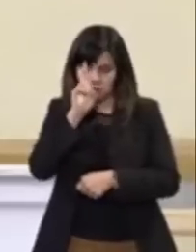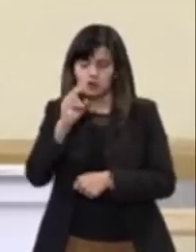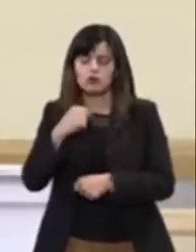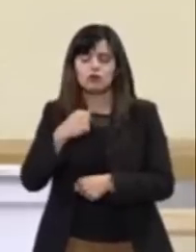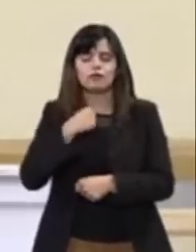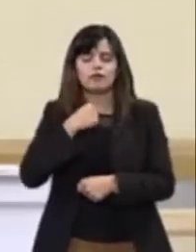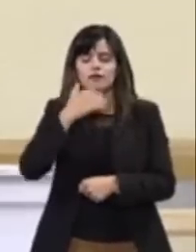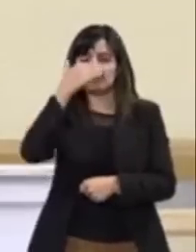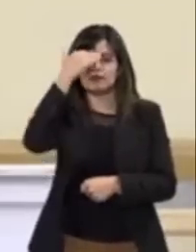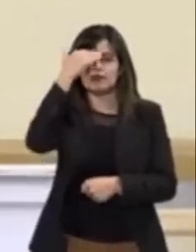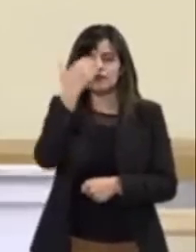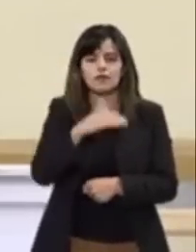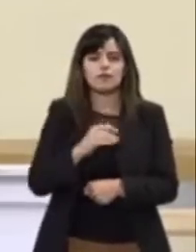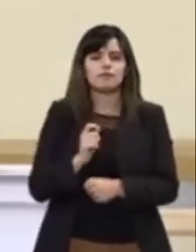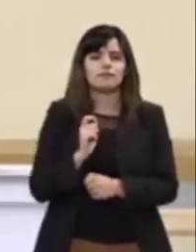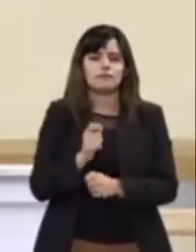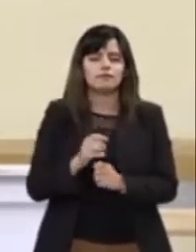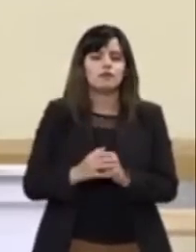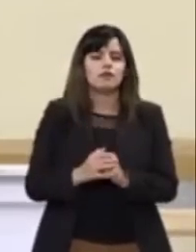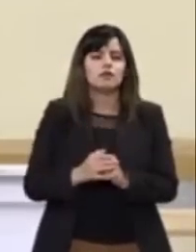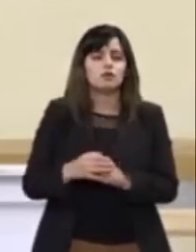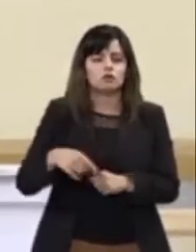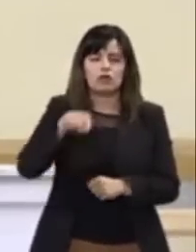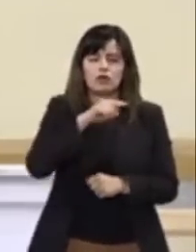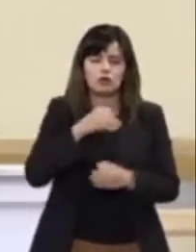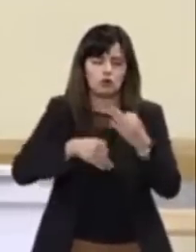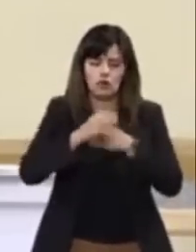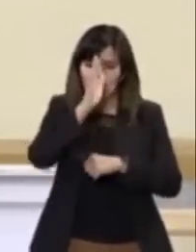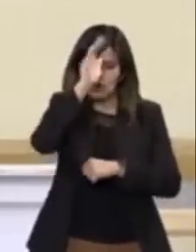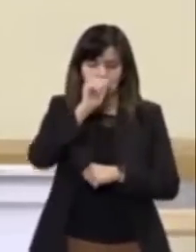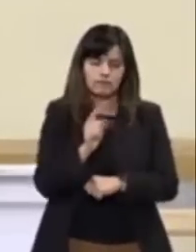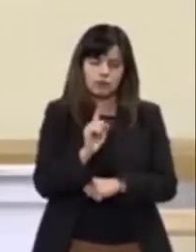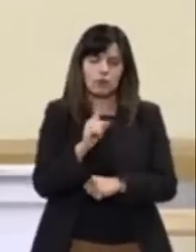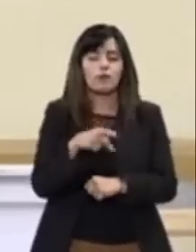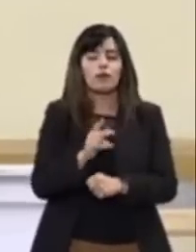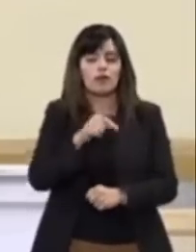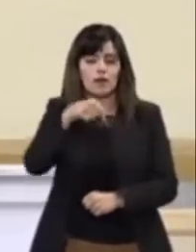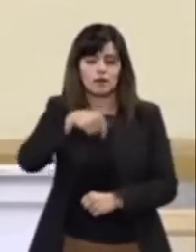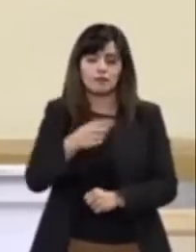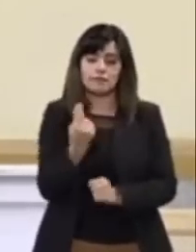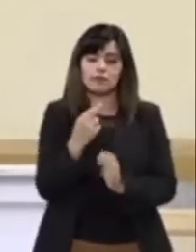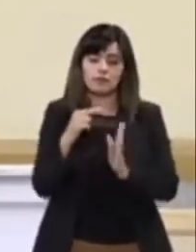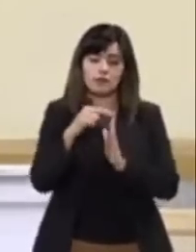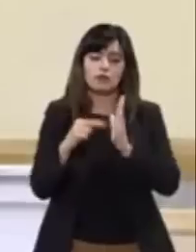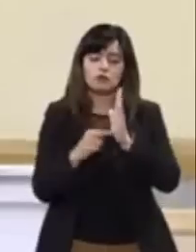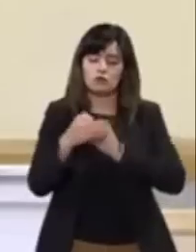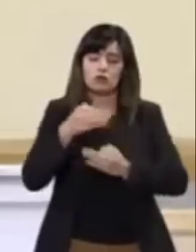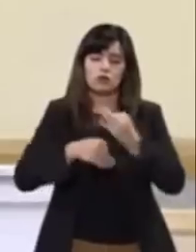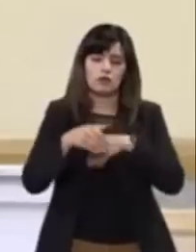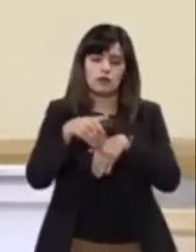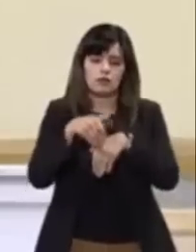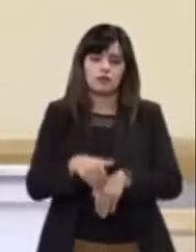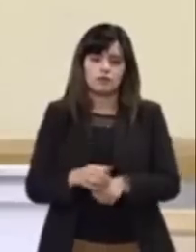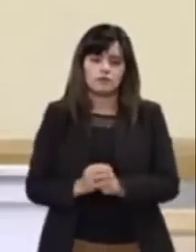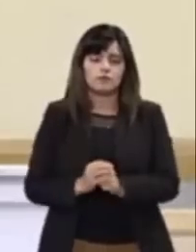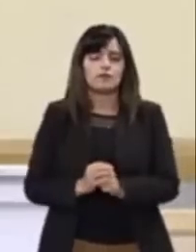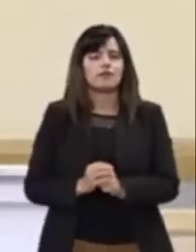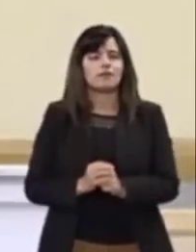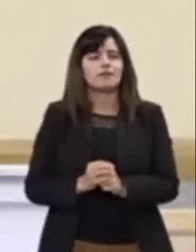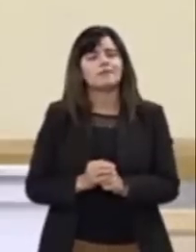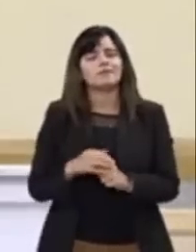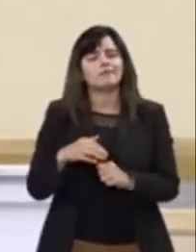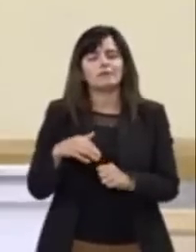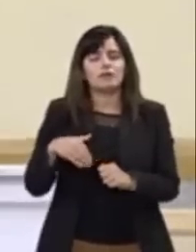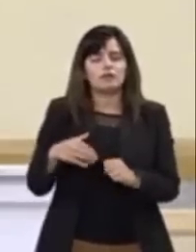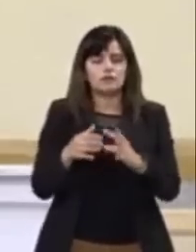es patrimonio común, pero hagamos caso de las normas, al menos en esta sede. Entonces, dicho lo anterior, sé que no me va a hacer